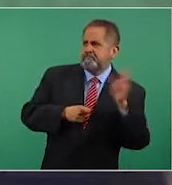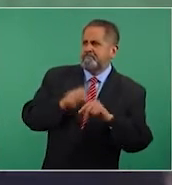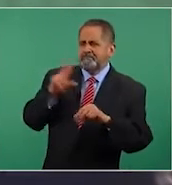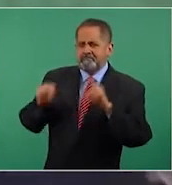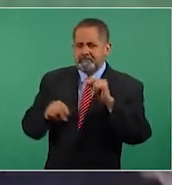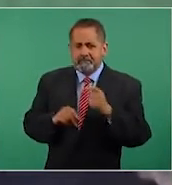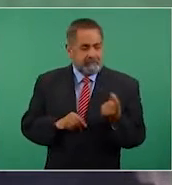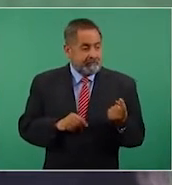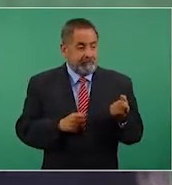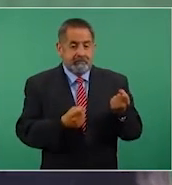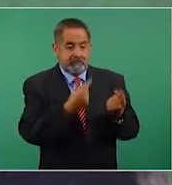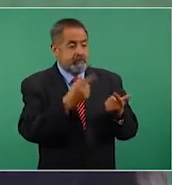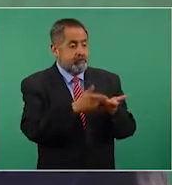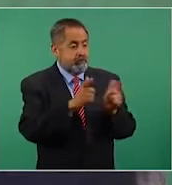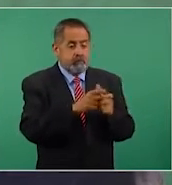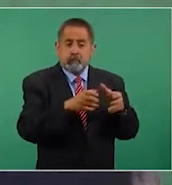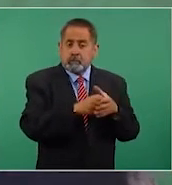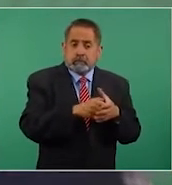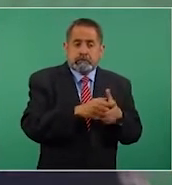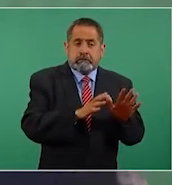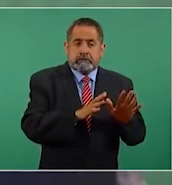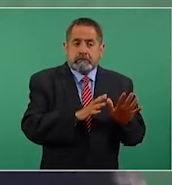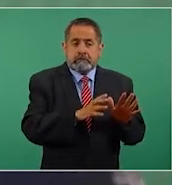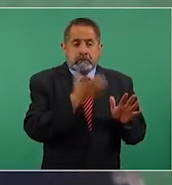Hubo una oposición conservadora.